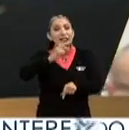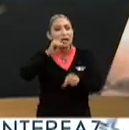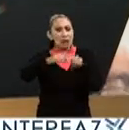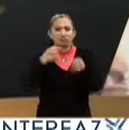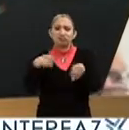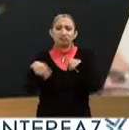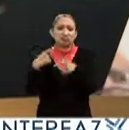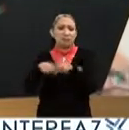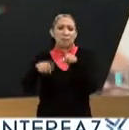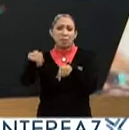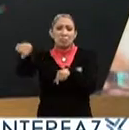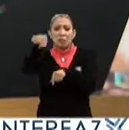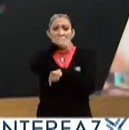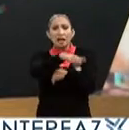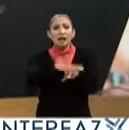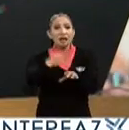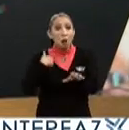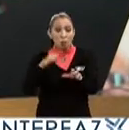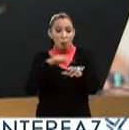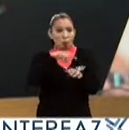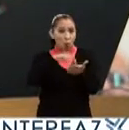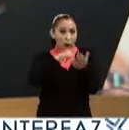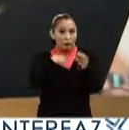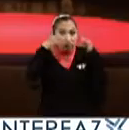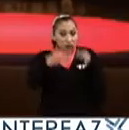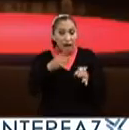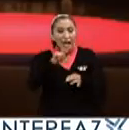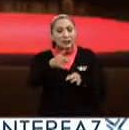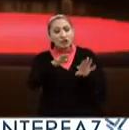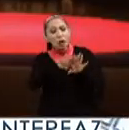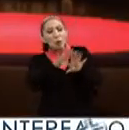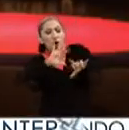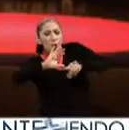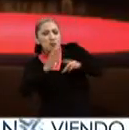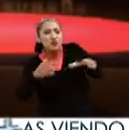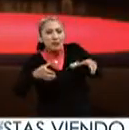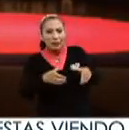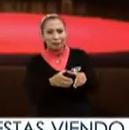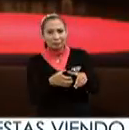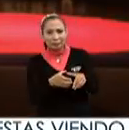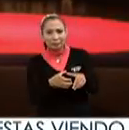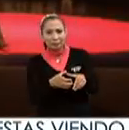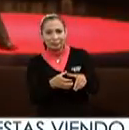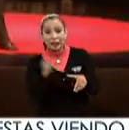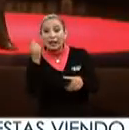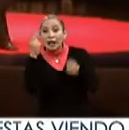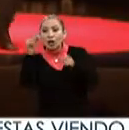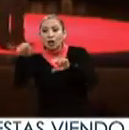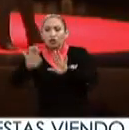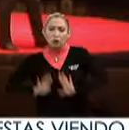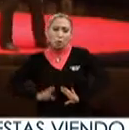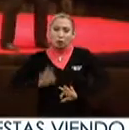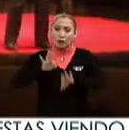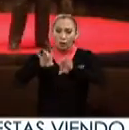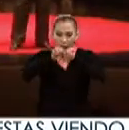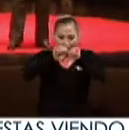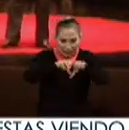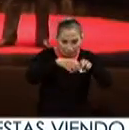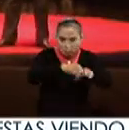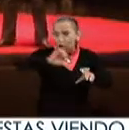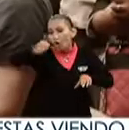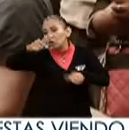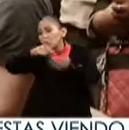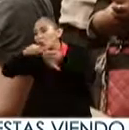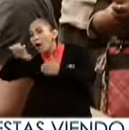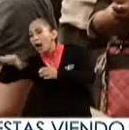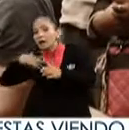todas sus dimensiones y, más que establecimientos, son considerados comunidades. En algunos se impone el carácter de trabajo en equipo y en